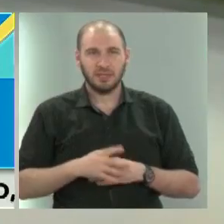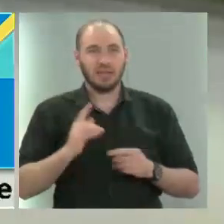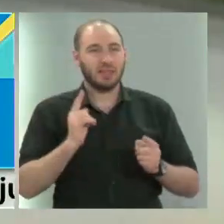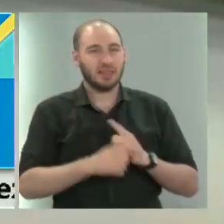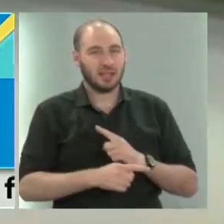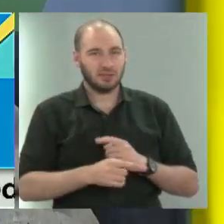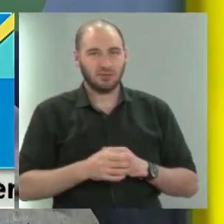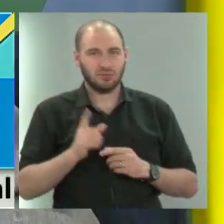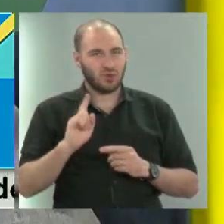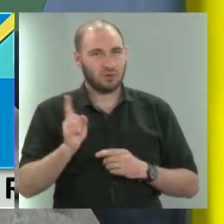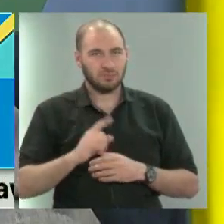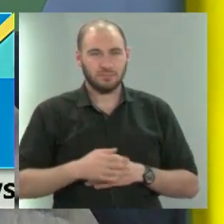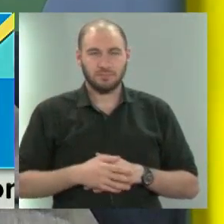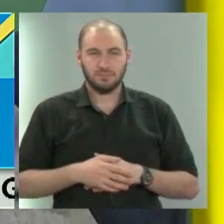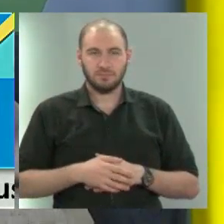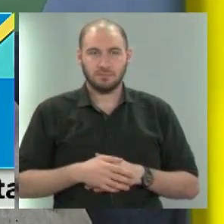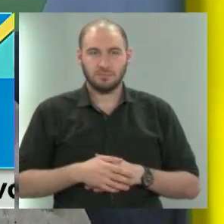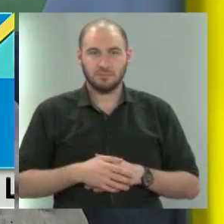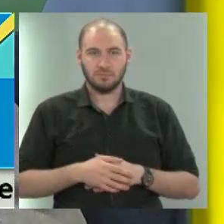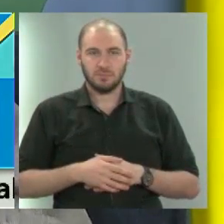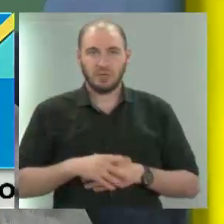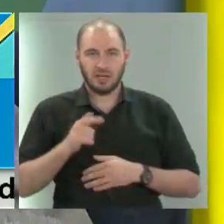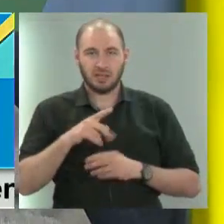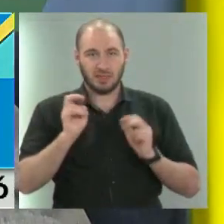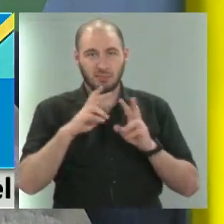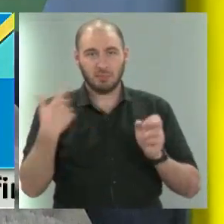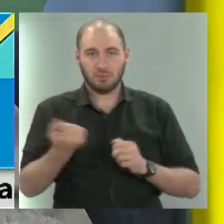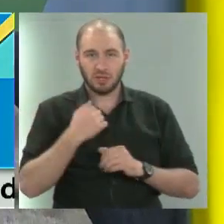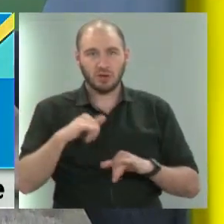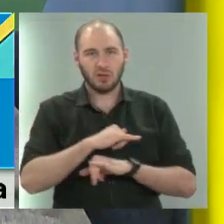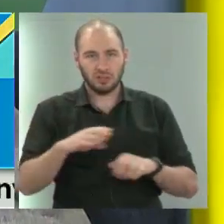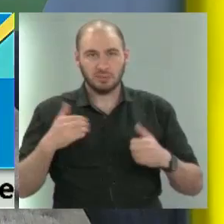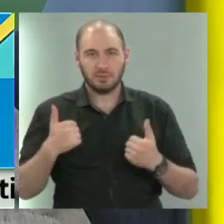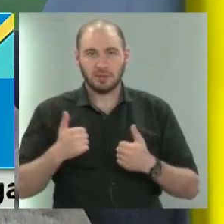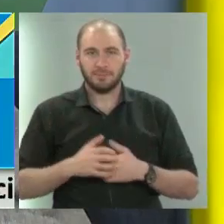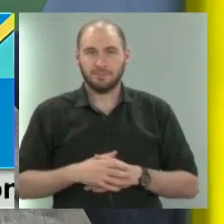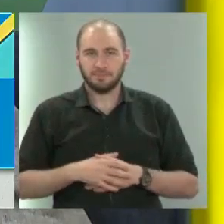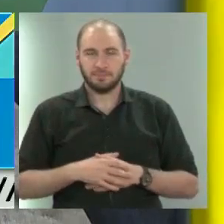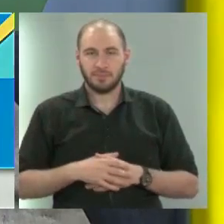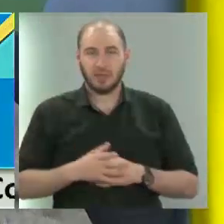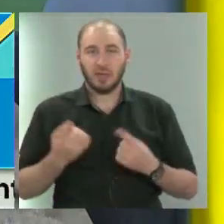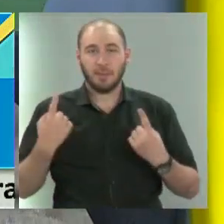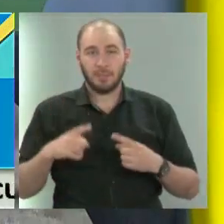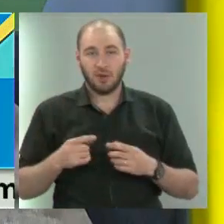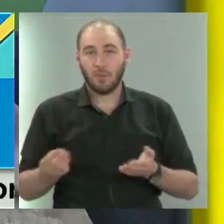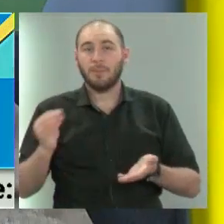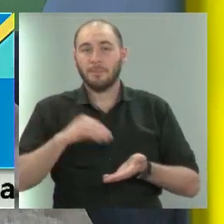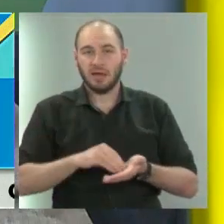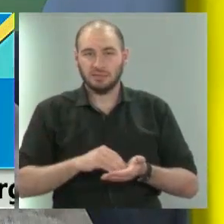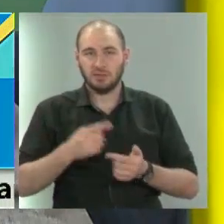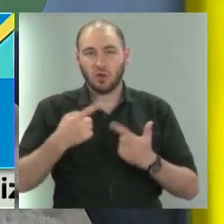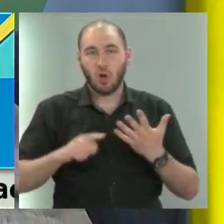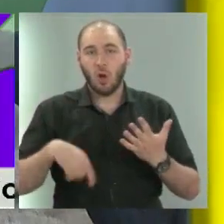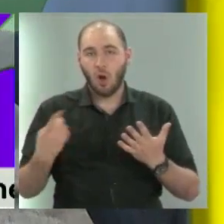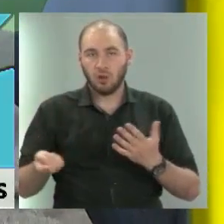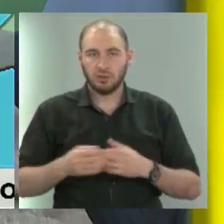Directamente, linealmente no. Es un aspecto importante, es una buena noticia, pero tiene que estar acompañado de otras